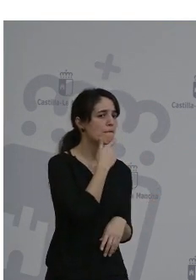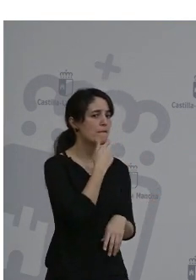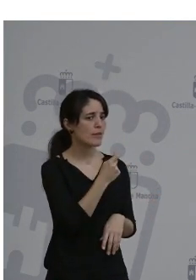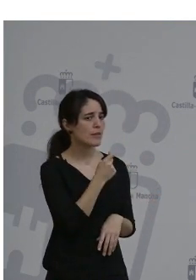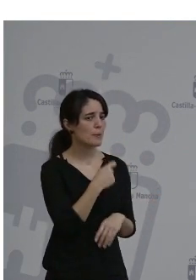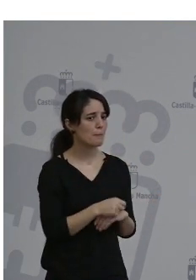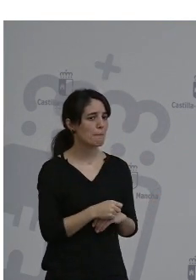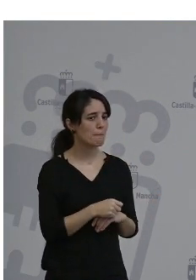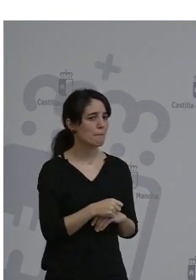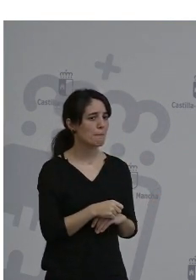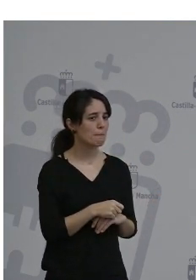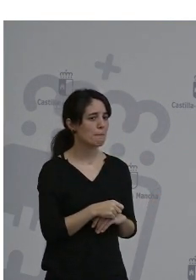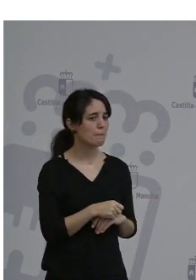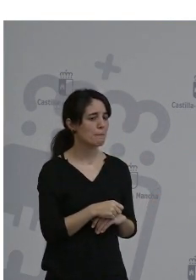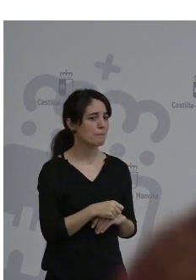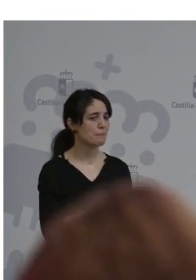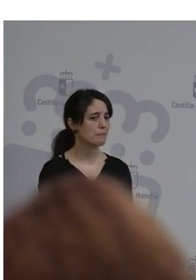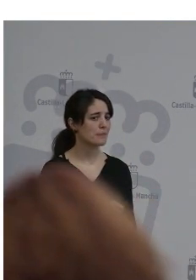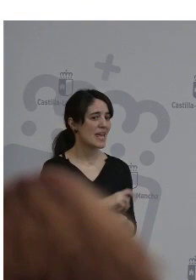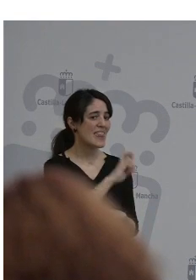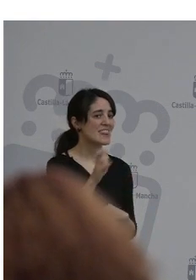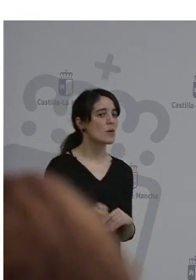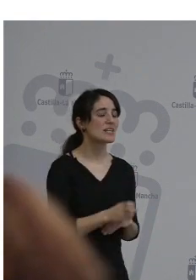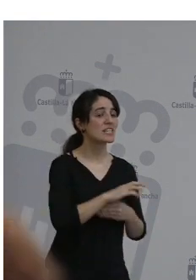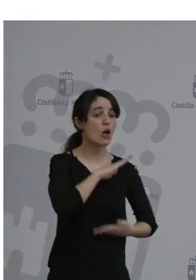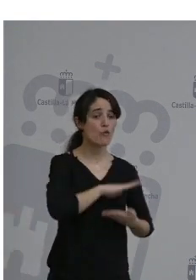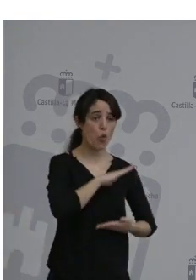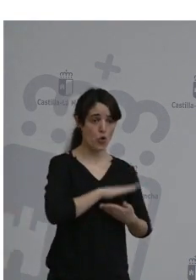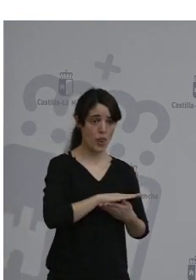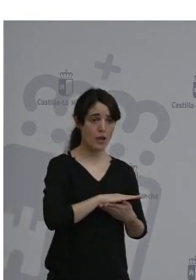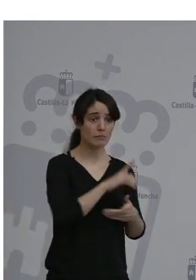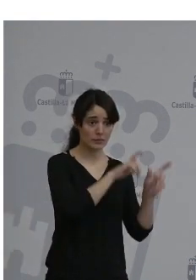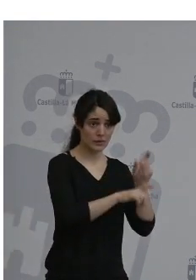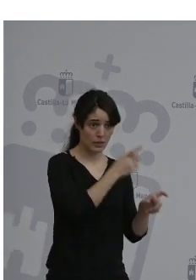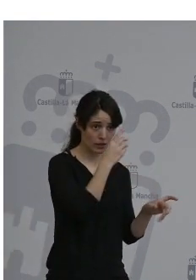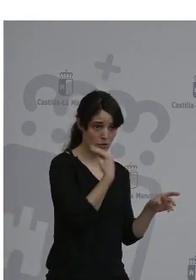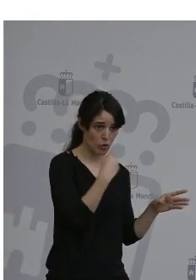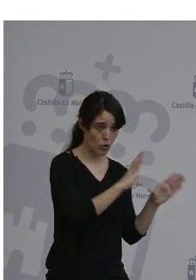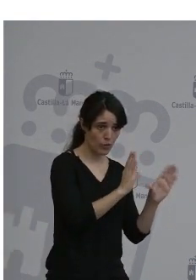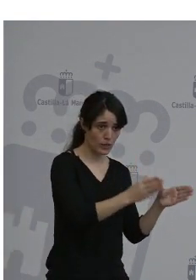diversidad funcional el tema de